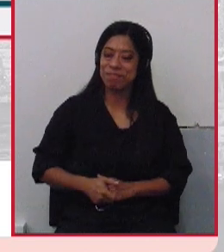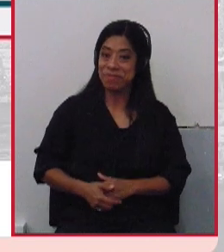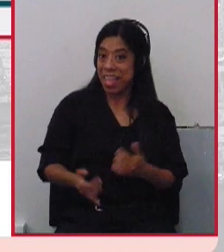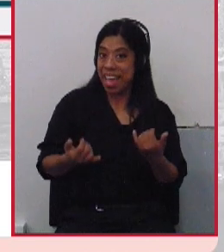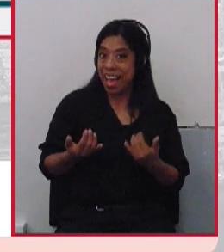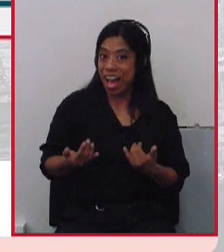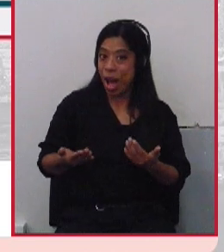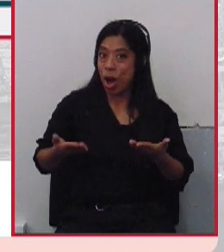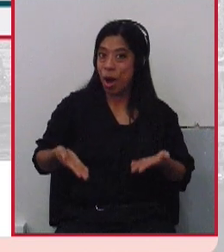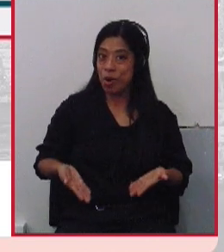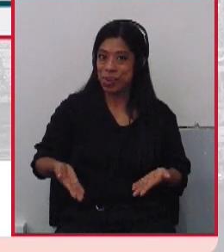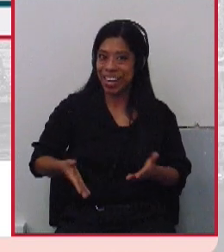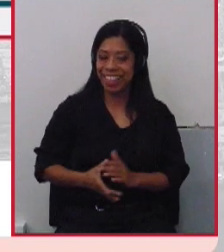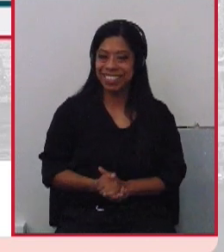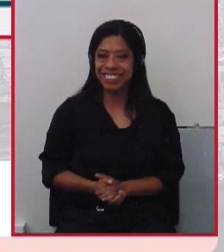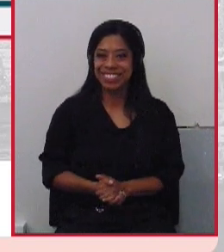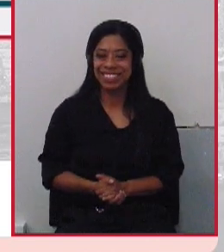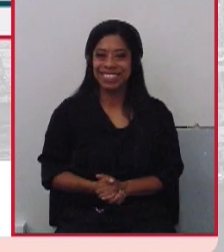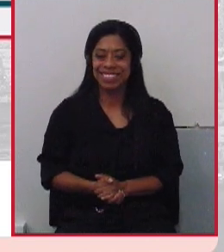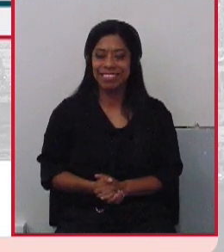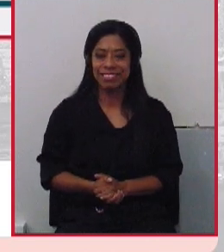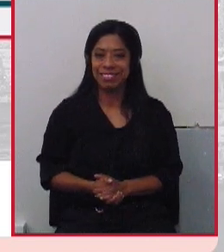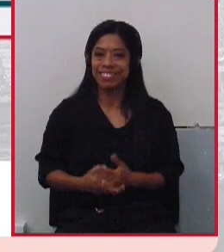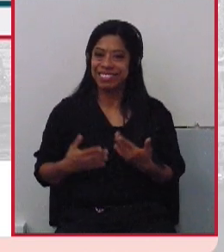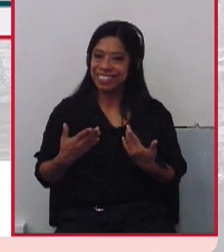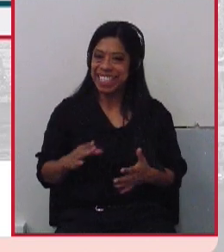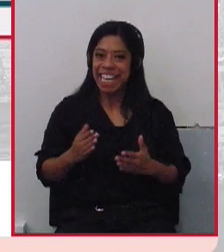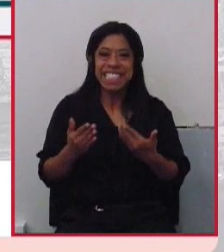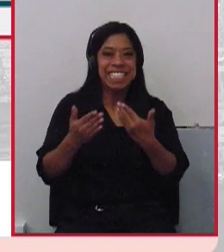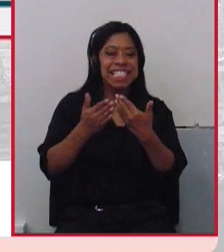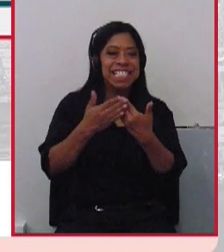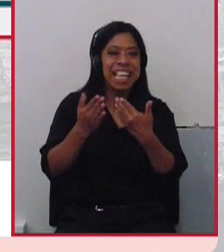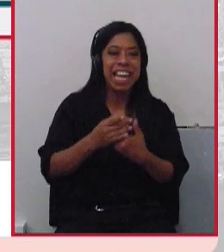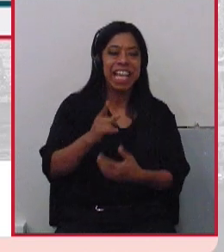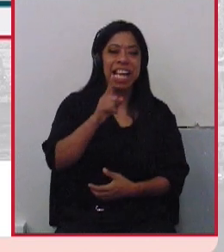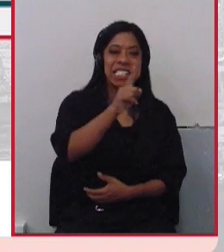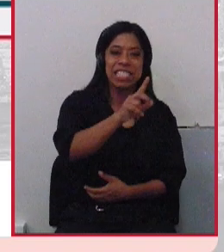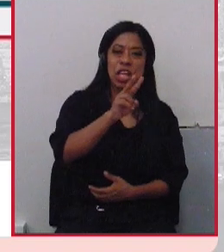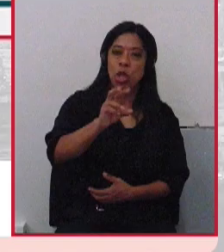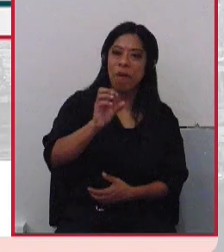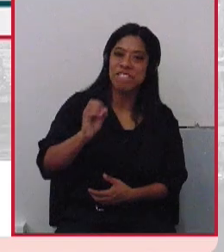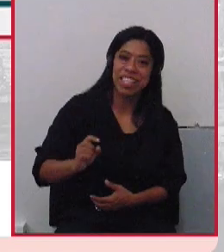Actualmente estamos ya